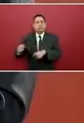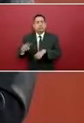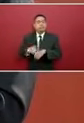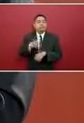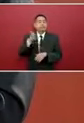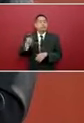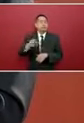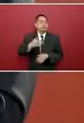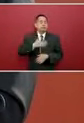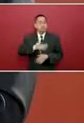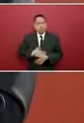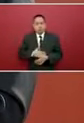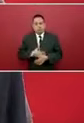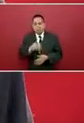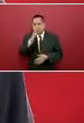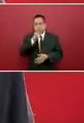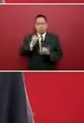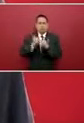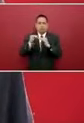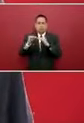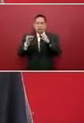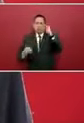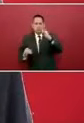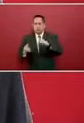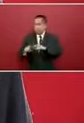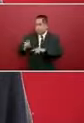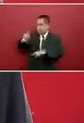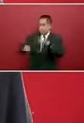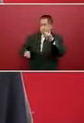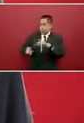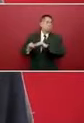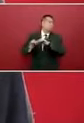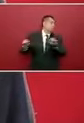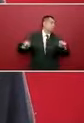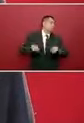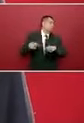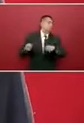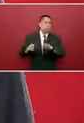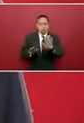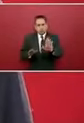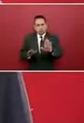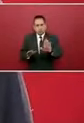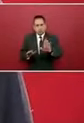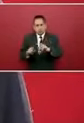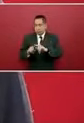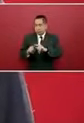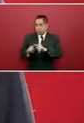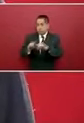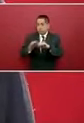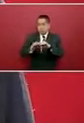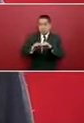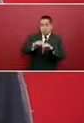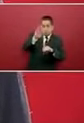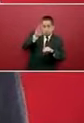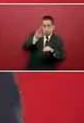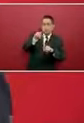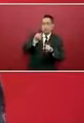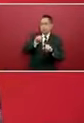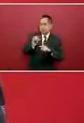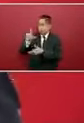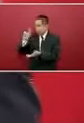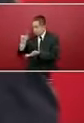es la justicia. No puede haber trato igual entre desiguales. Hay que darle más al que tiene menos. Pero